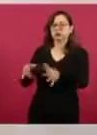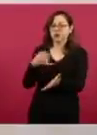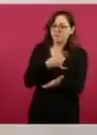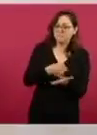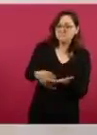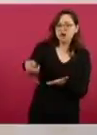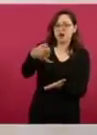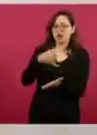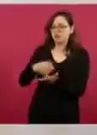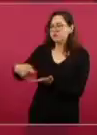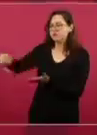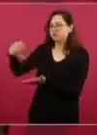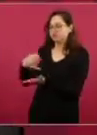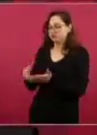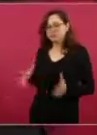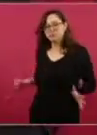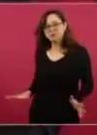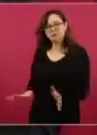que no